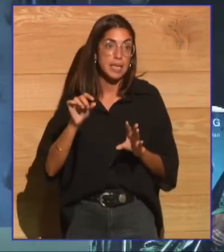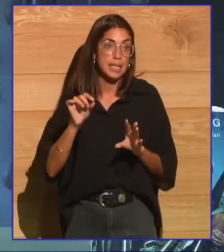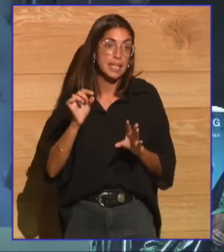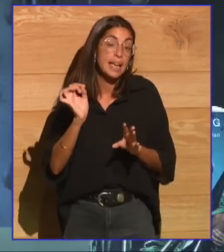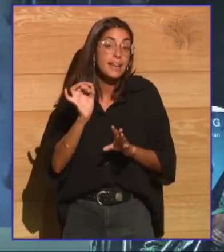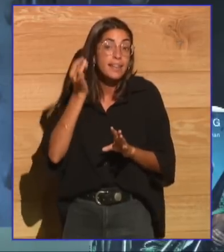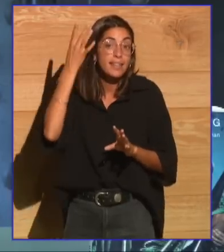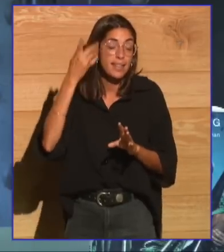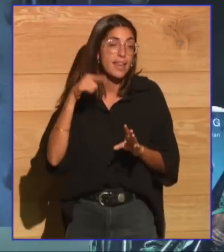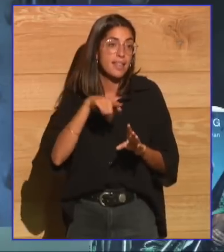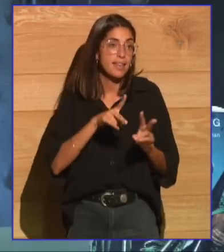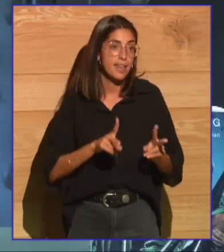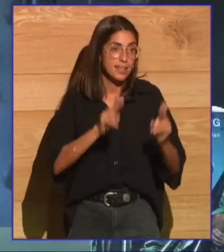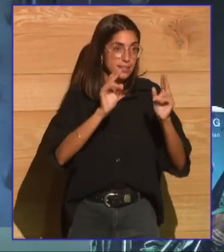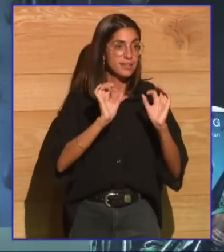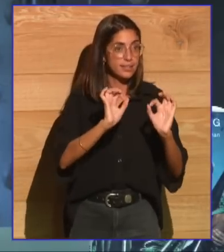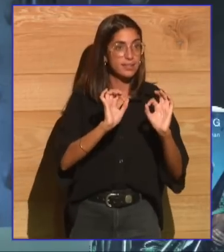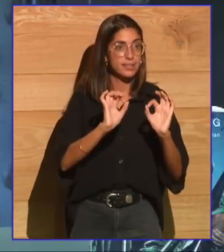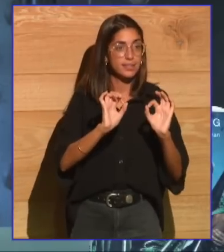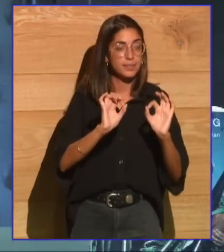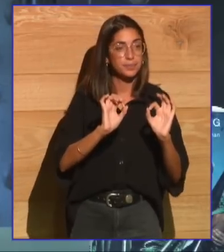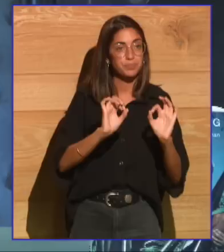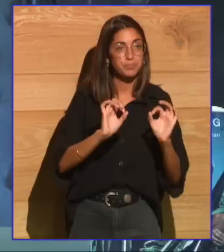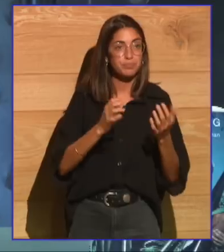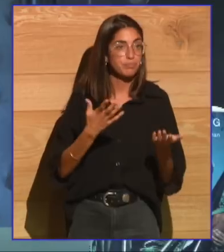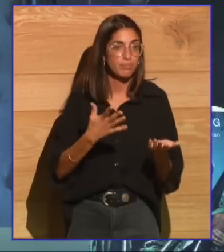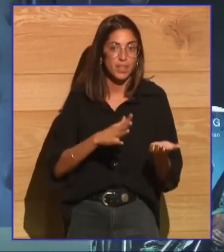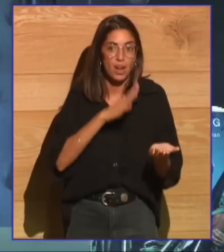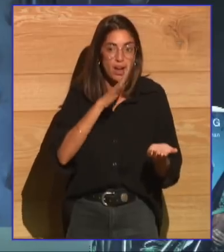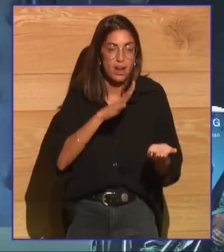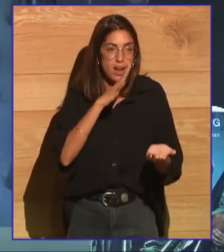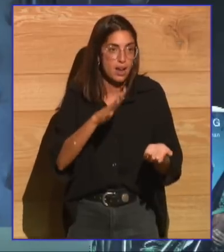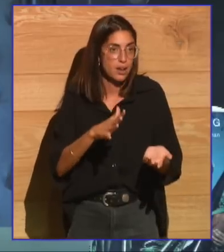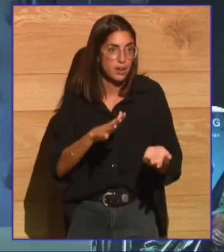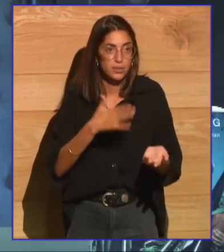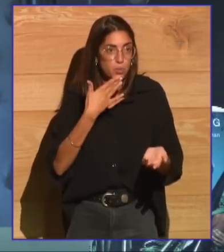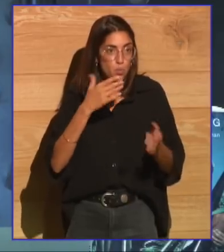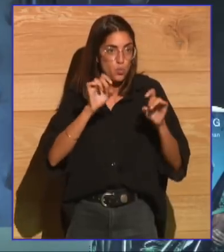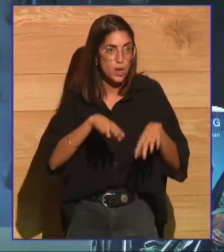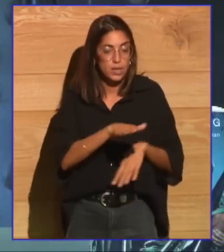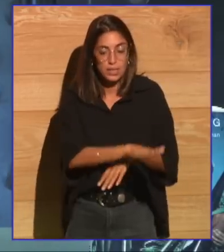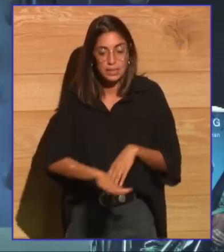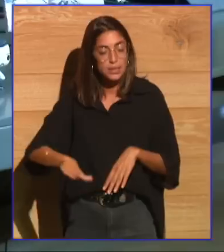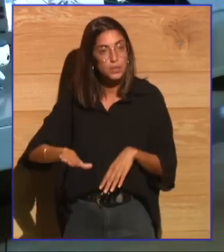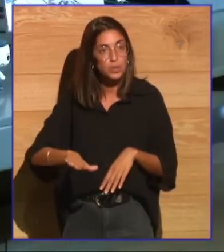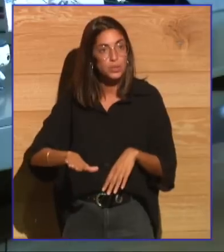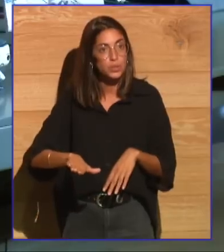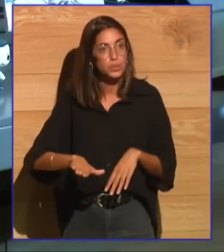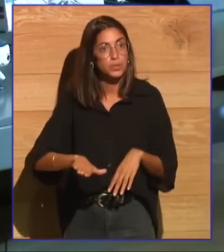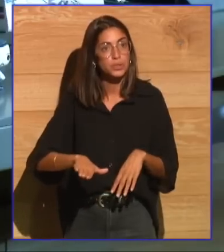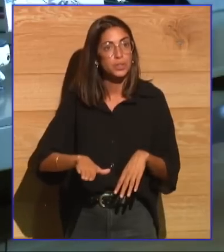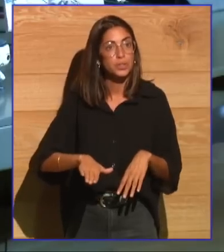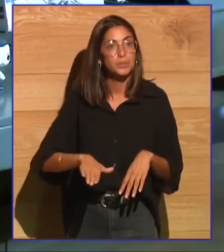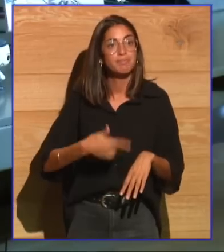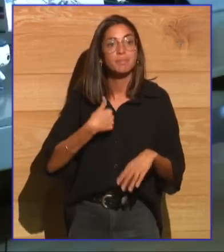aquella serie con la que ellos aprendieron tanto y se fascinaron tanto como niños yo creo que simulación en los 50